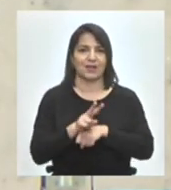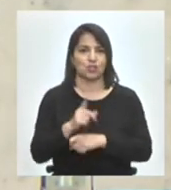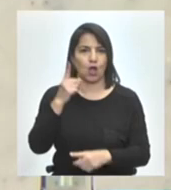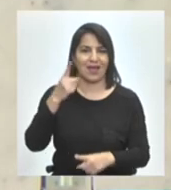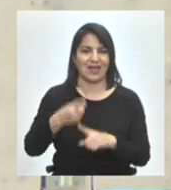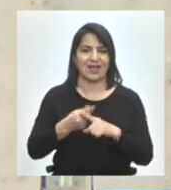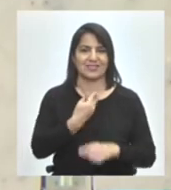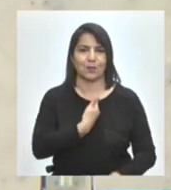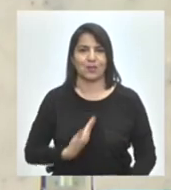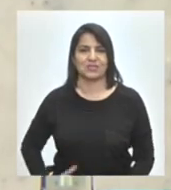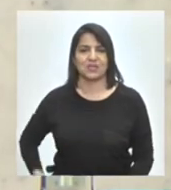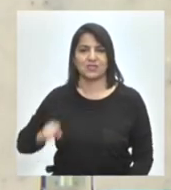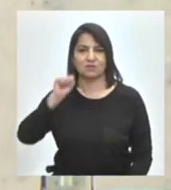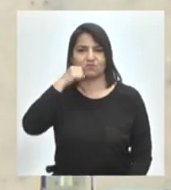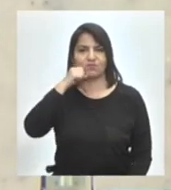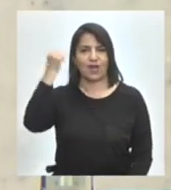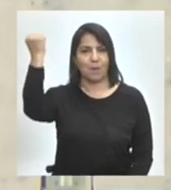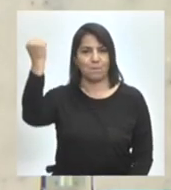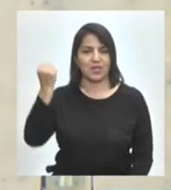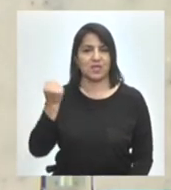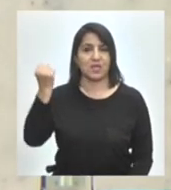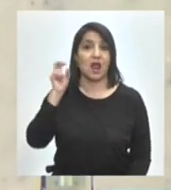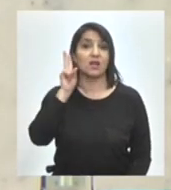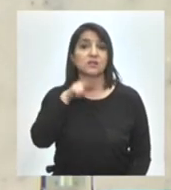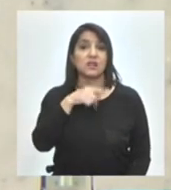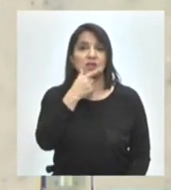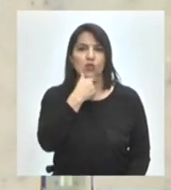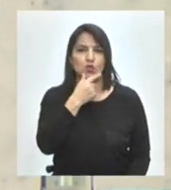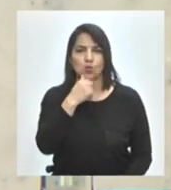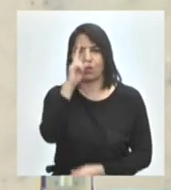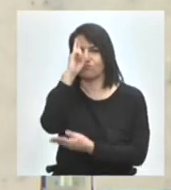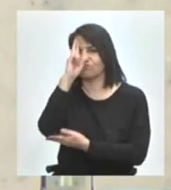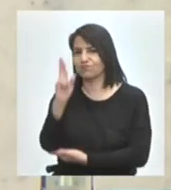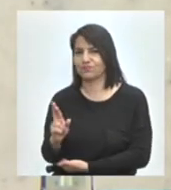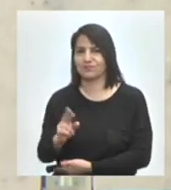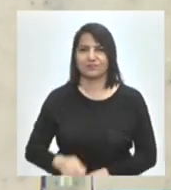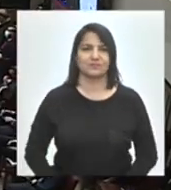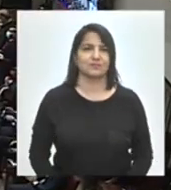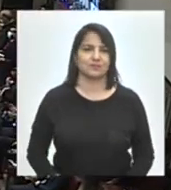expresidente Sebastián Piñera y que sin duda alguna hay que reconocer.